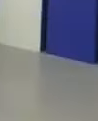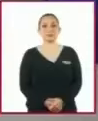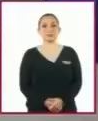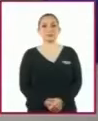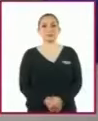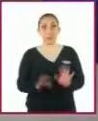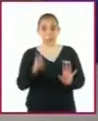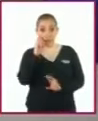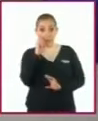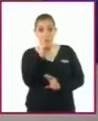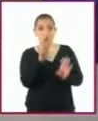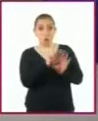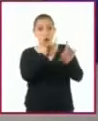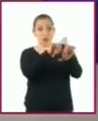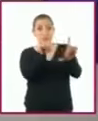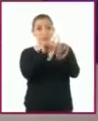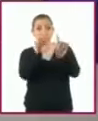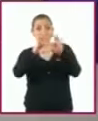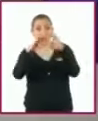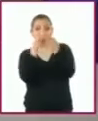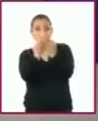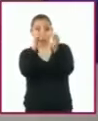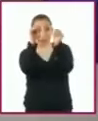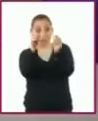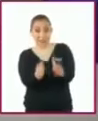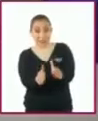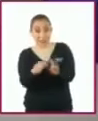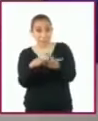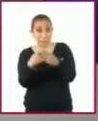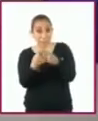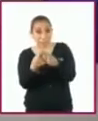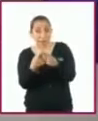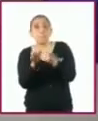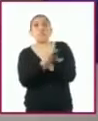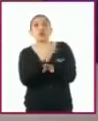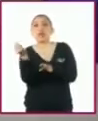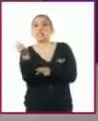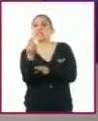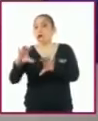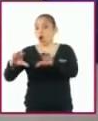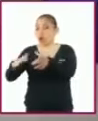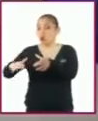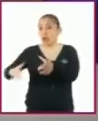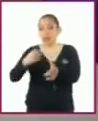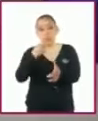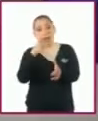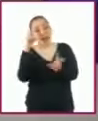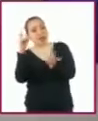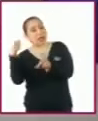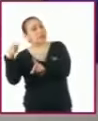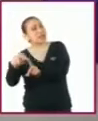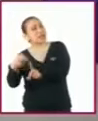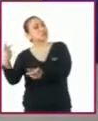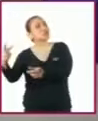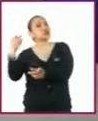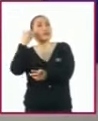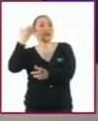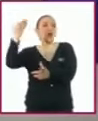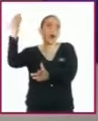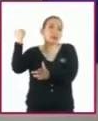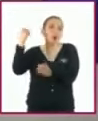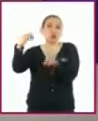dieron cuenta cómo diversas expresiones artísticas surgen por la necesidad de las comunidades de hablar de temas de su época